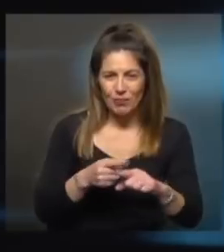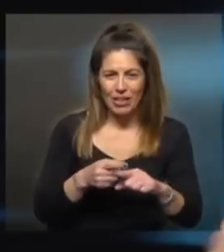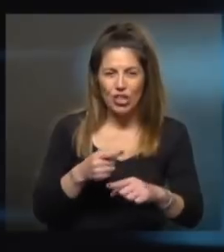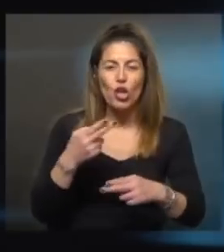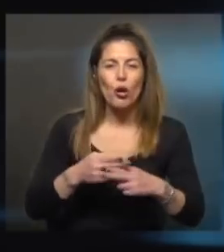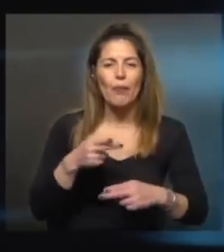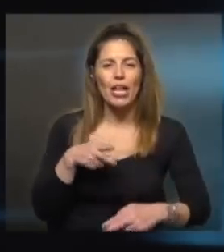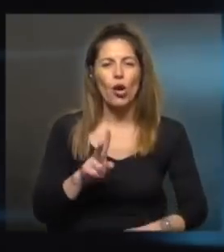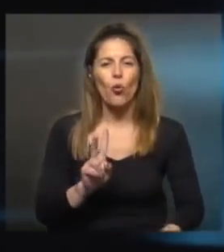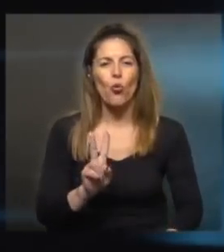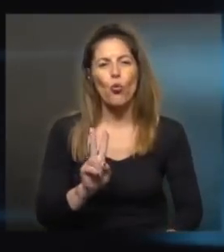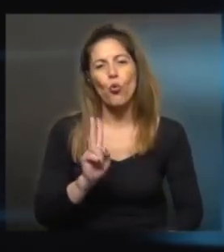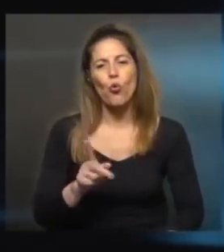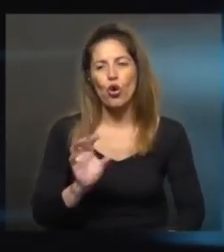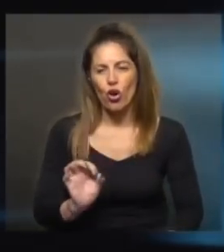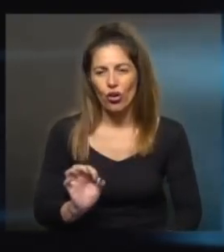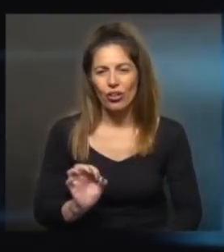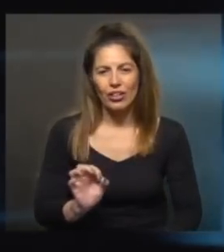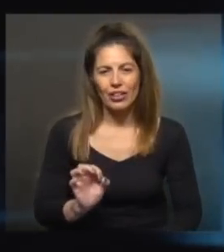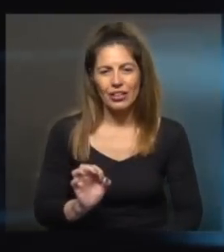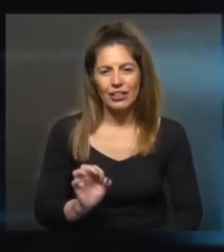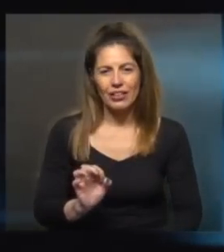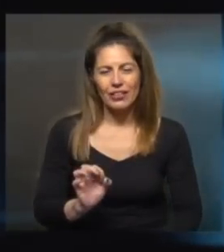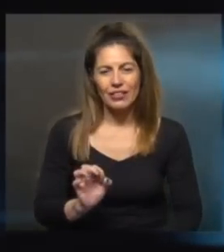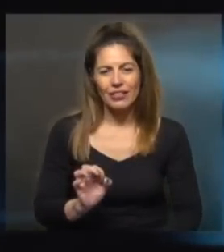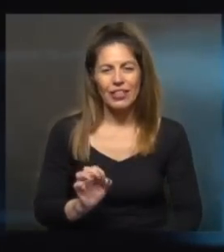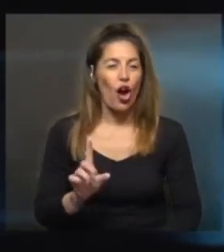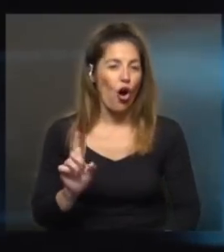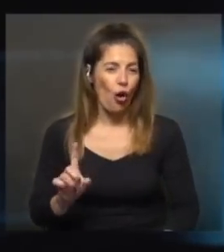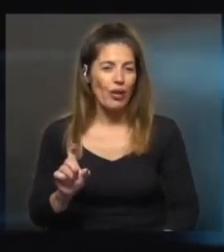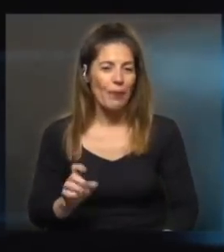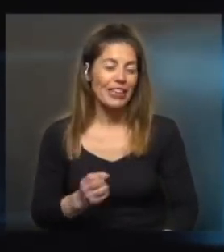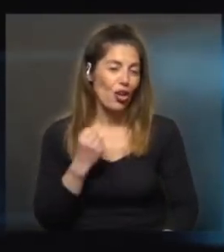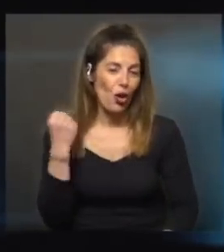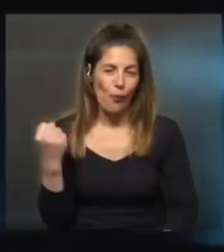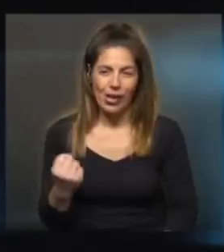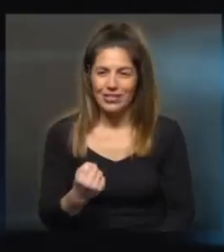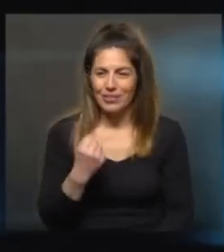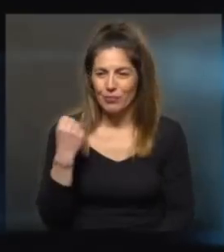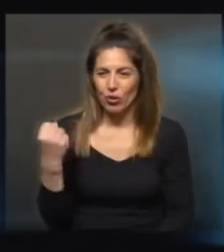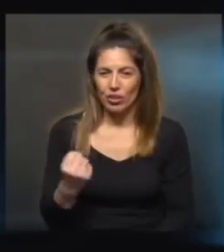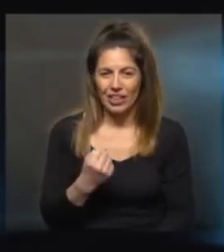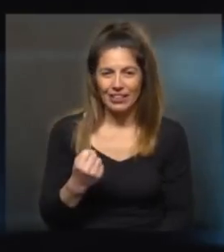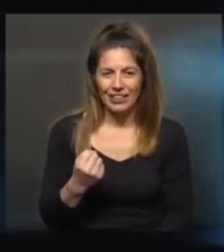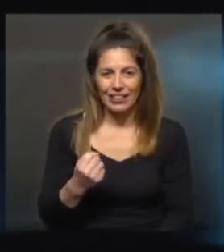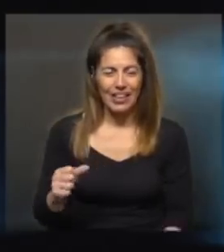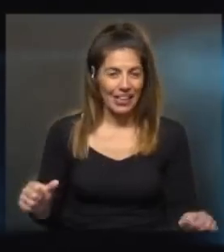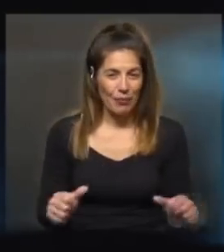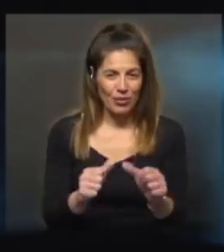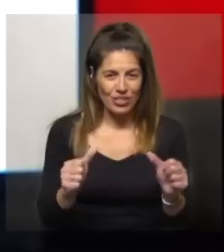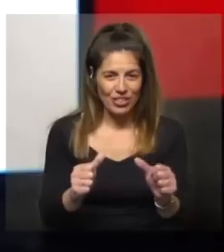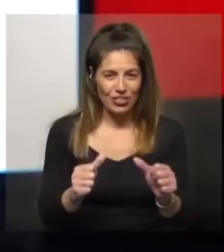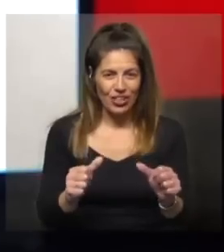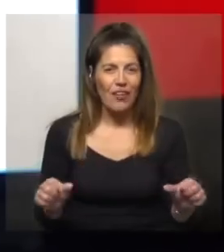Hugo y que bueno fue obviamente lo más importante que hemos hecho y